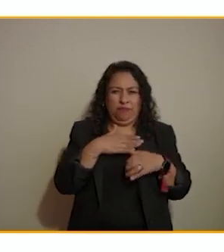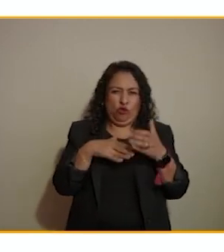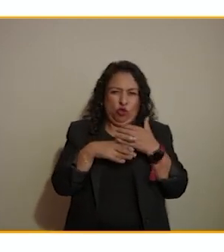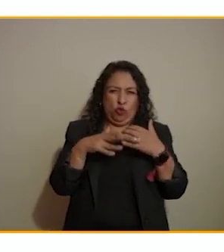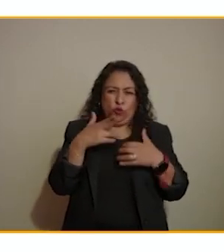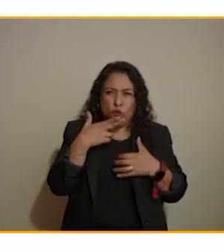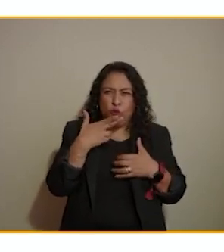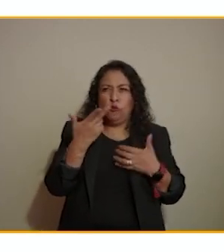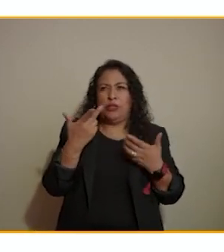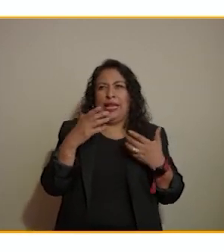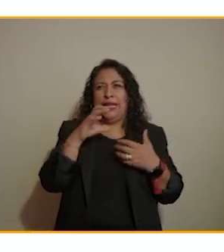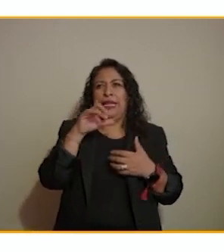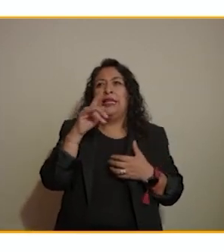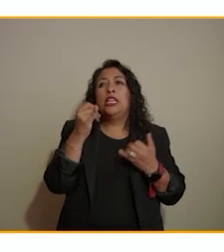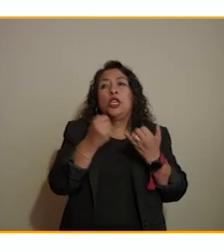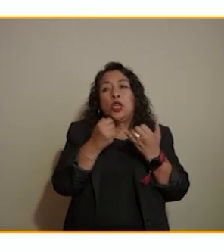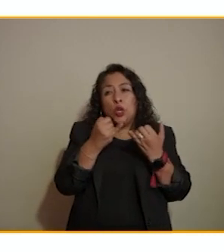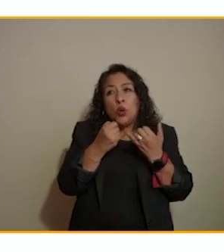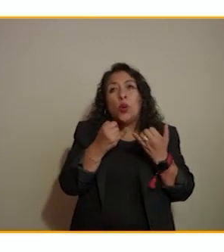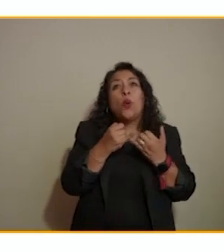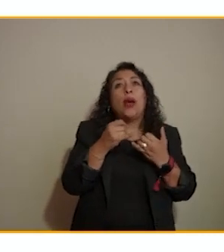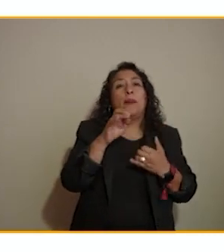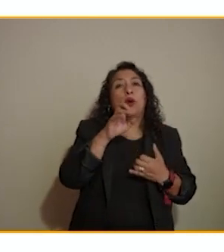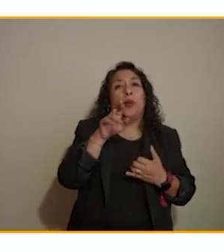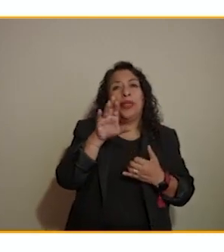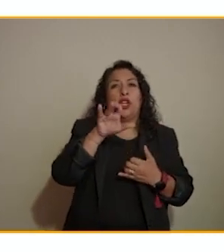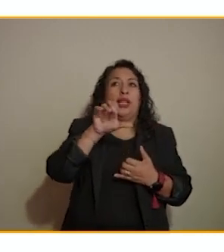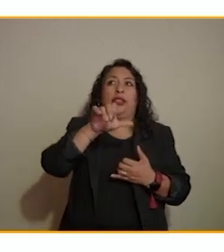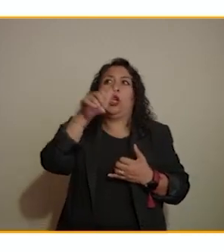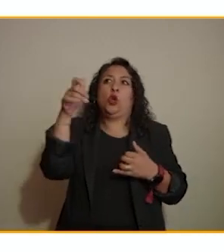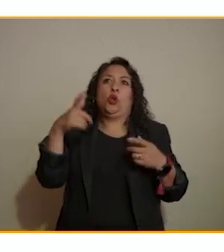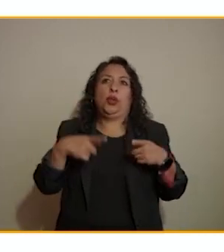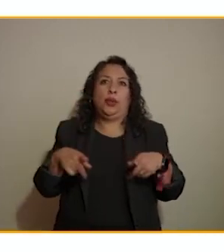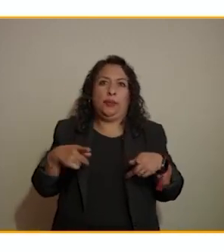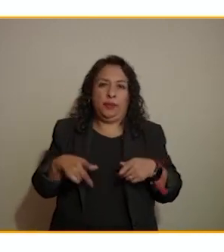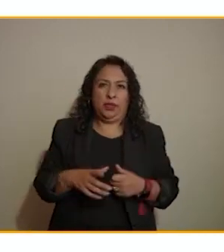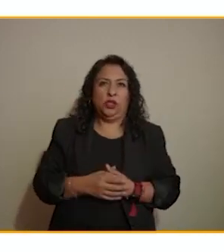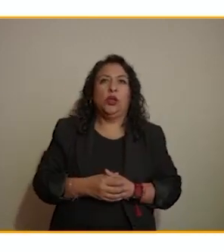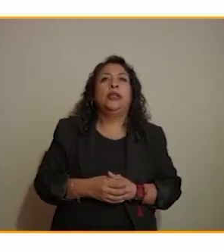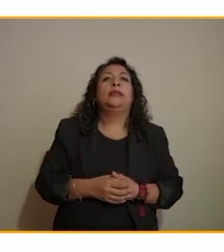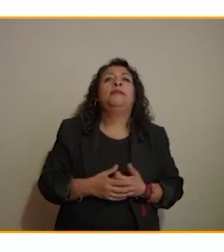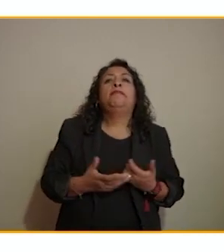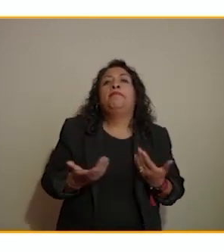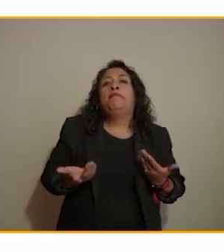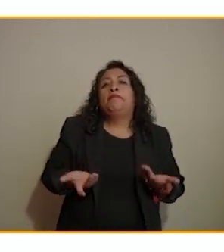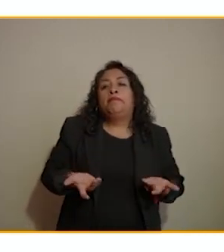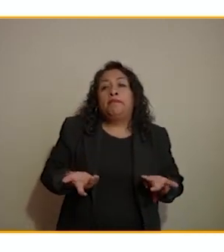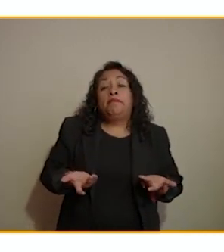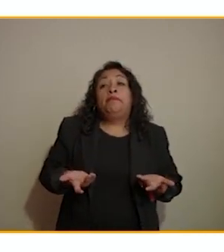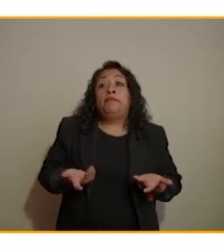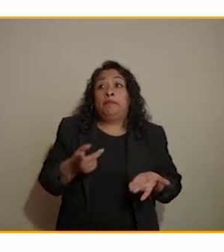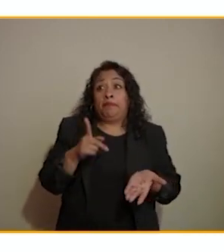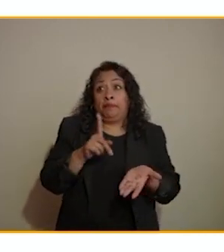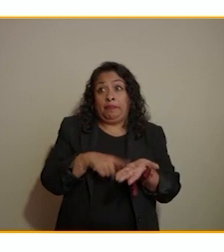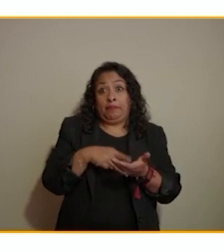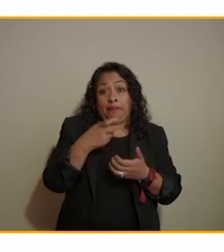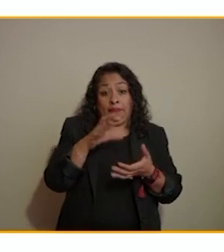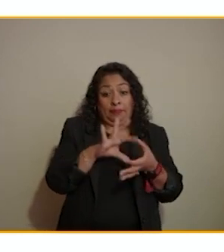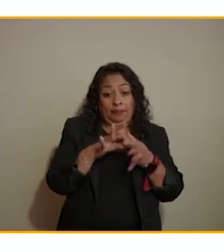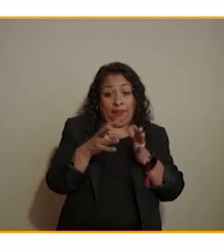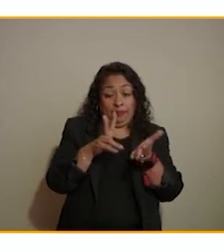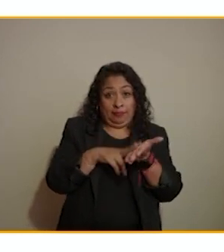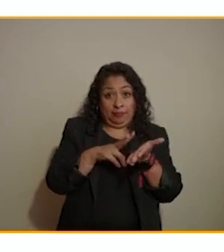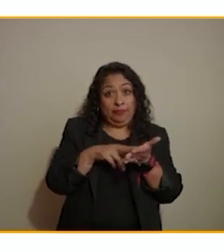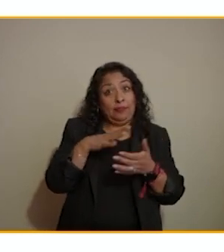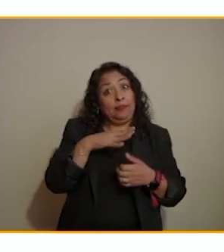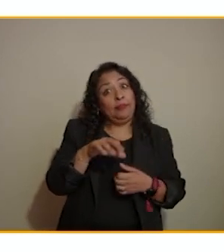y nuestros clientes también son proveedores y clientes de alguien más. Eso quiere decir que dentro de esas cadenas de valor